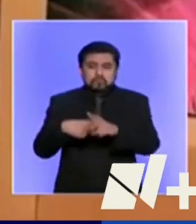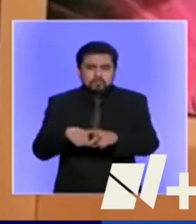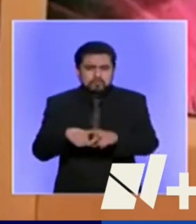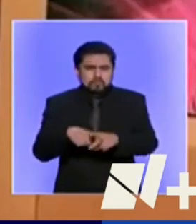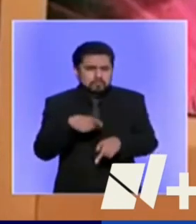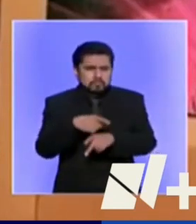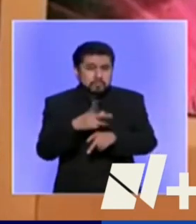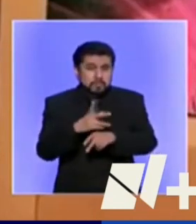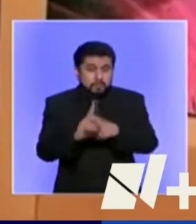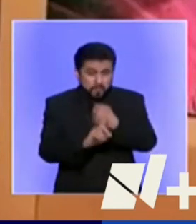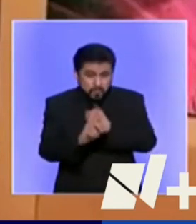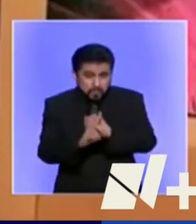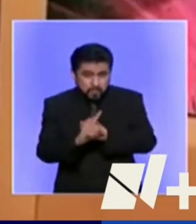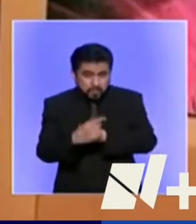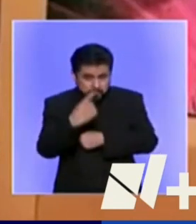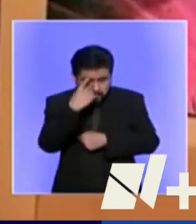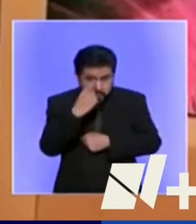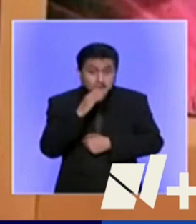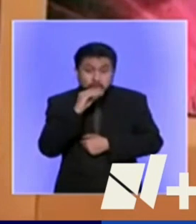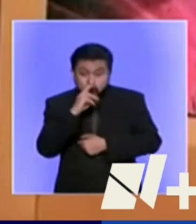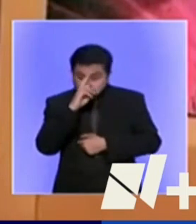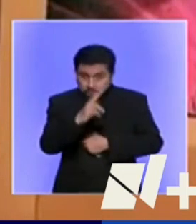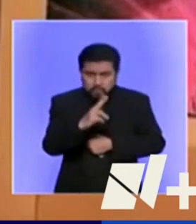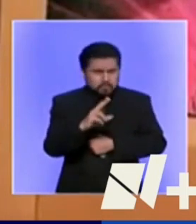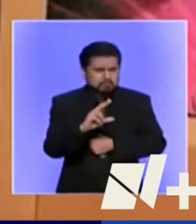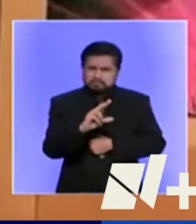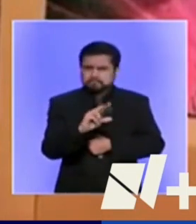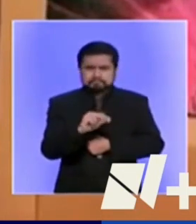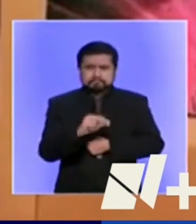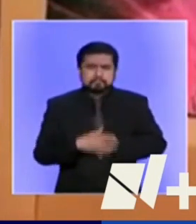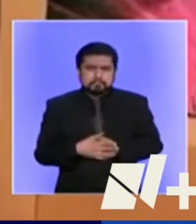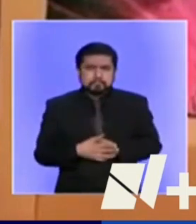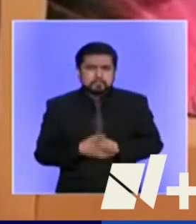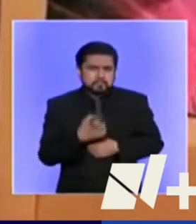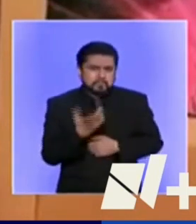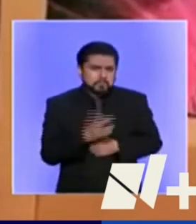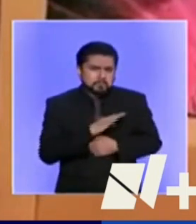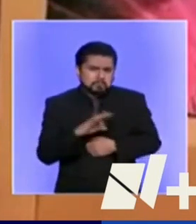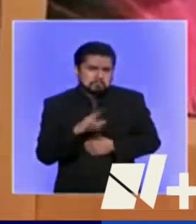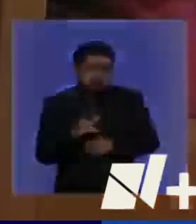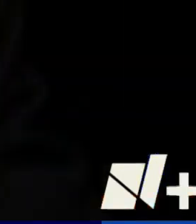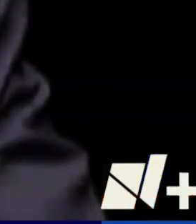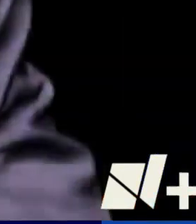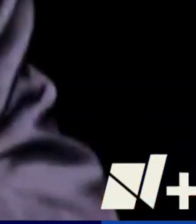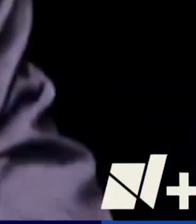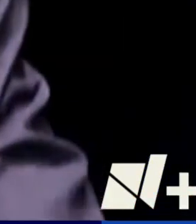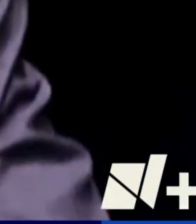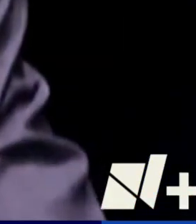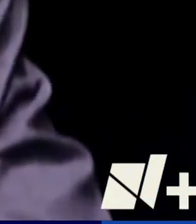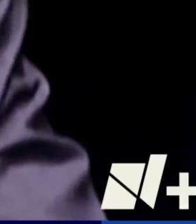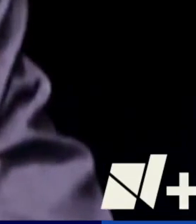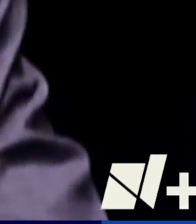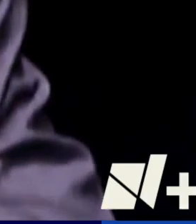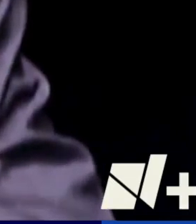impedimento constitucional o legal para que pueda asumirse la titularidad del Ejecutivo local. En el marco